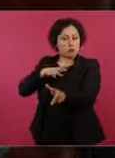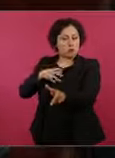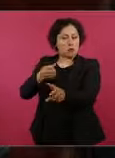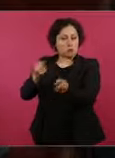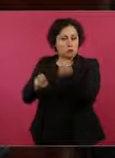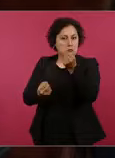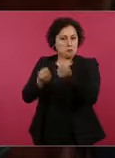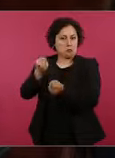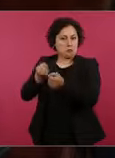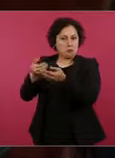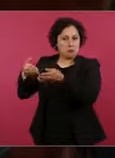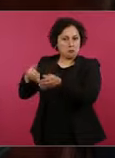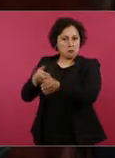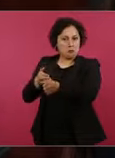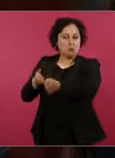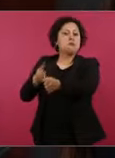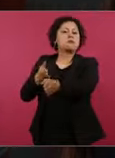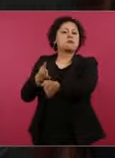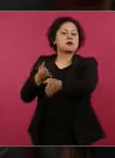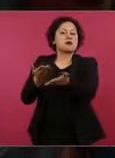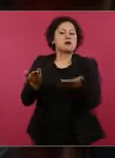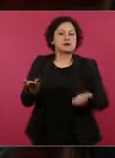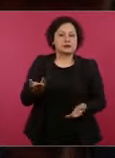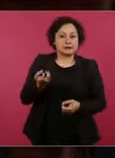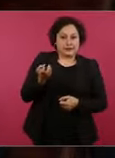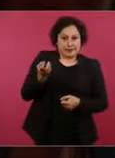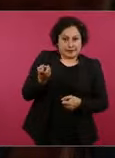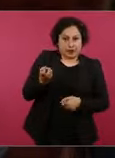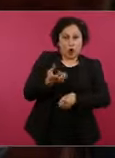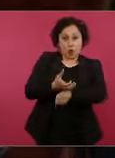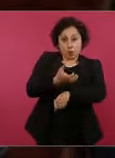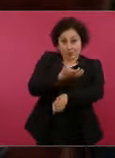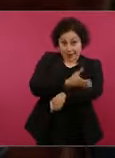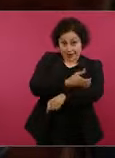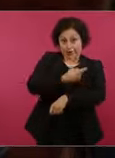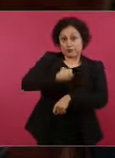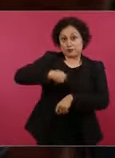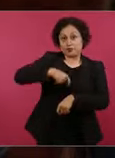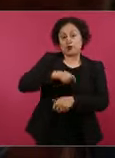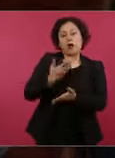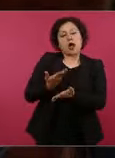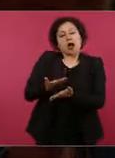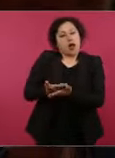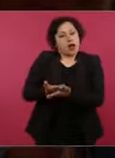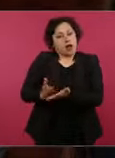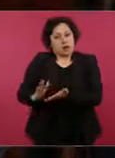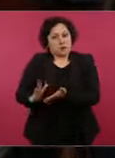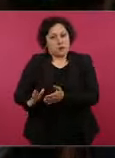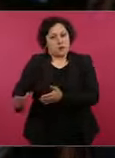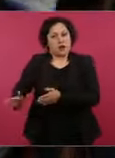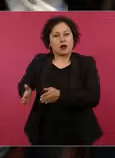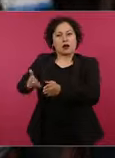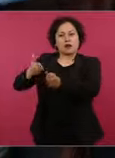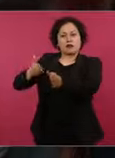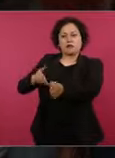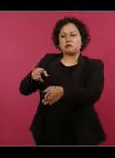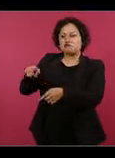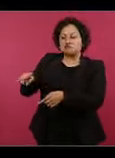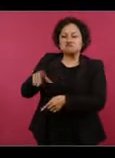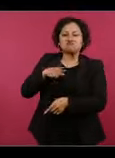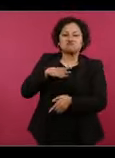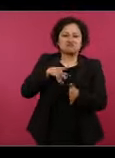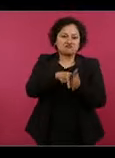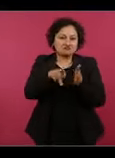estaban en ese momento, pues van regularmente a parte del convoy. Está Canal 11, le puedo mencionar Canal 11,